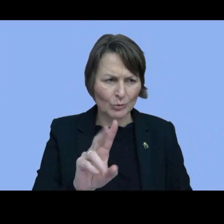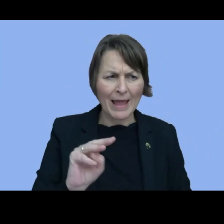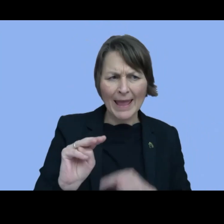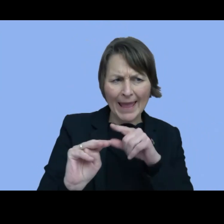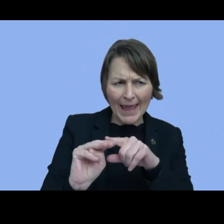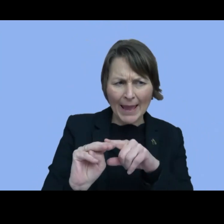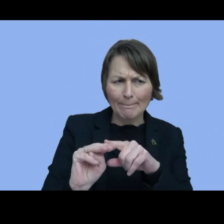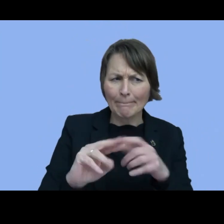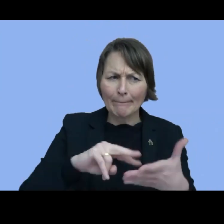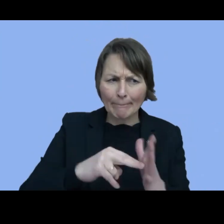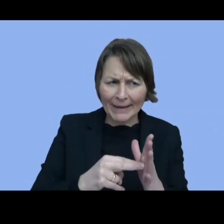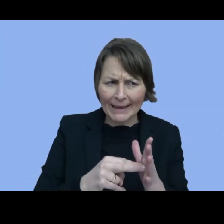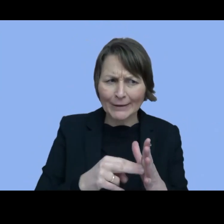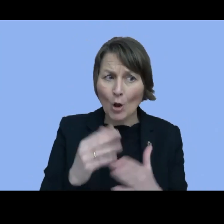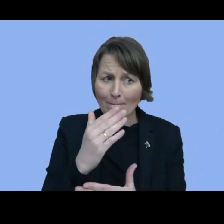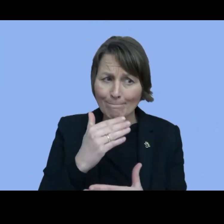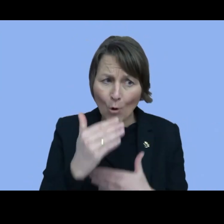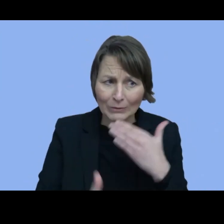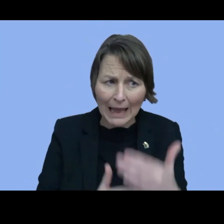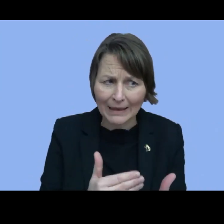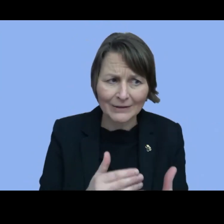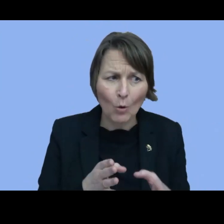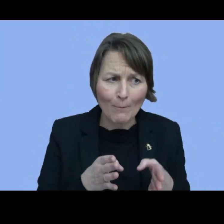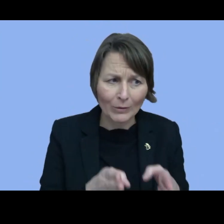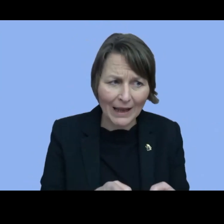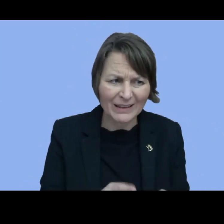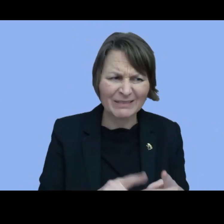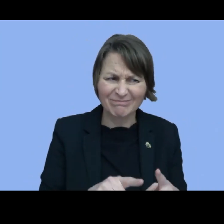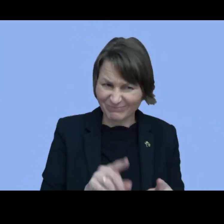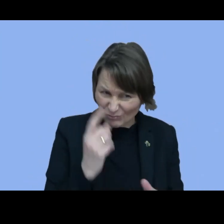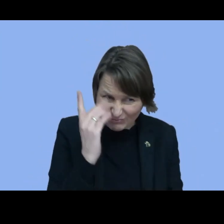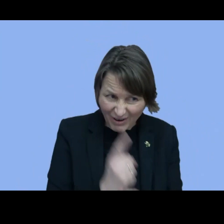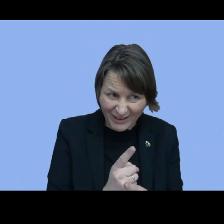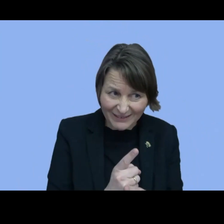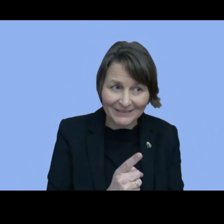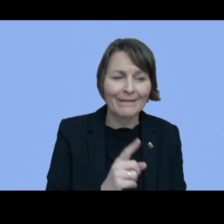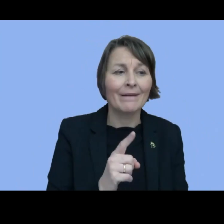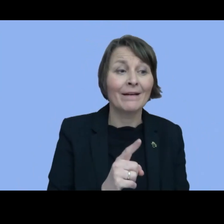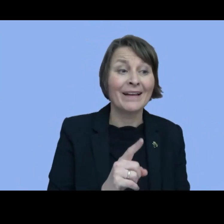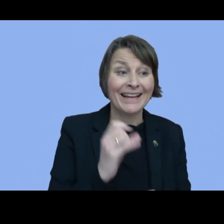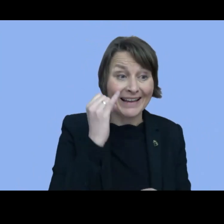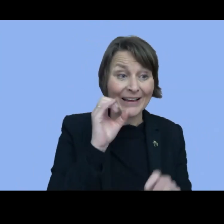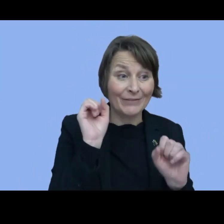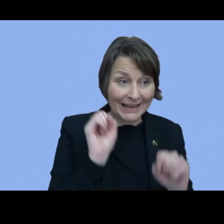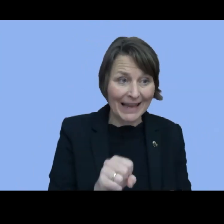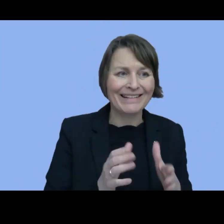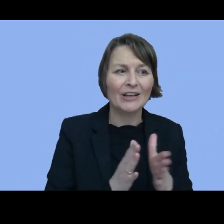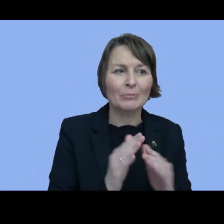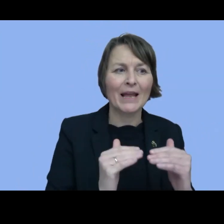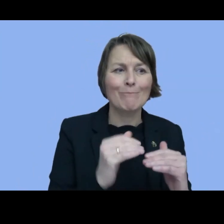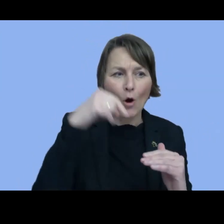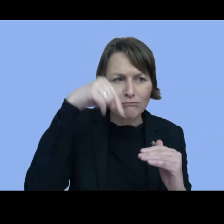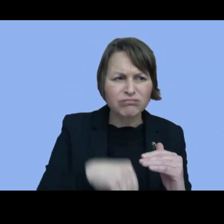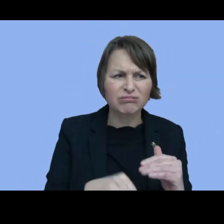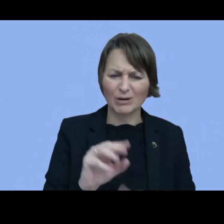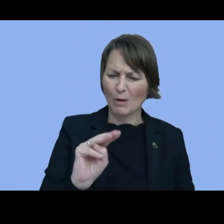es acerca de que hablas de L1M1 y que la M